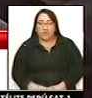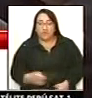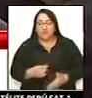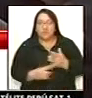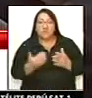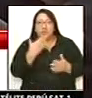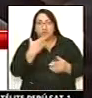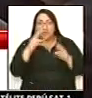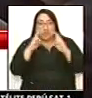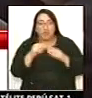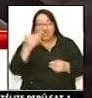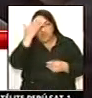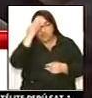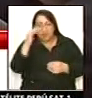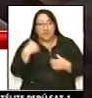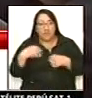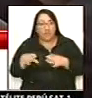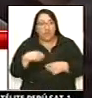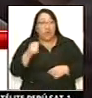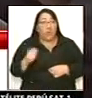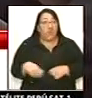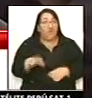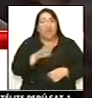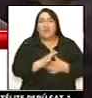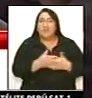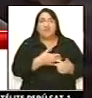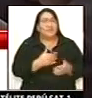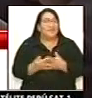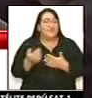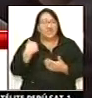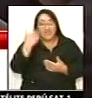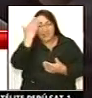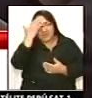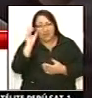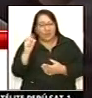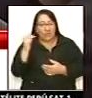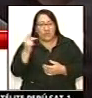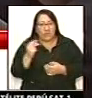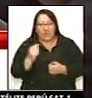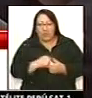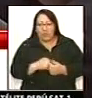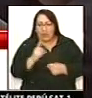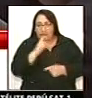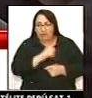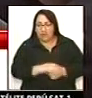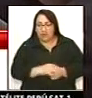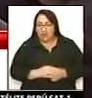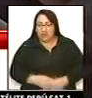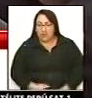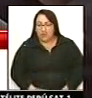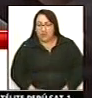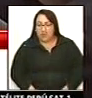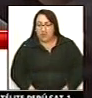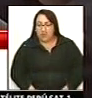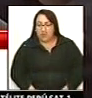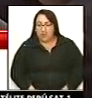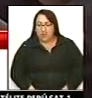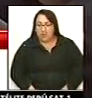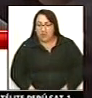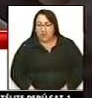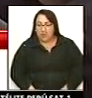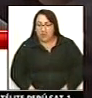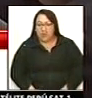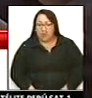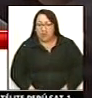qué se hace. O sea, que sean jueces o fiscales y que sepan no solamente las dificultades y vicisitudes que se pasen en el ejercicio